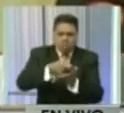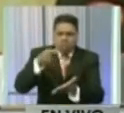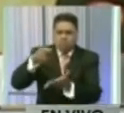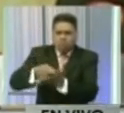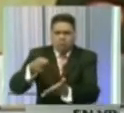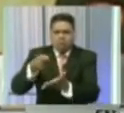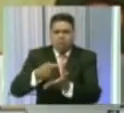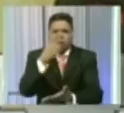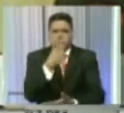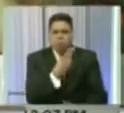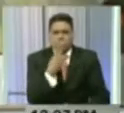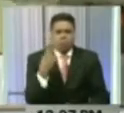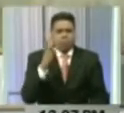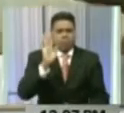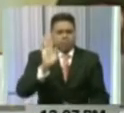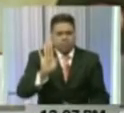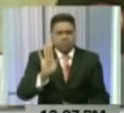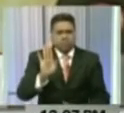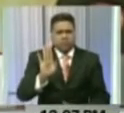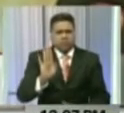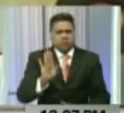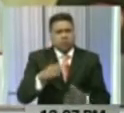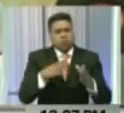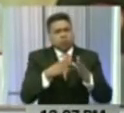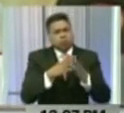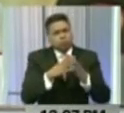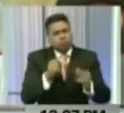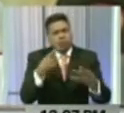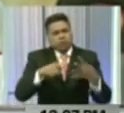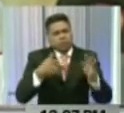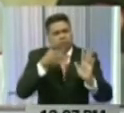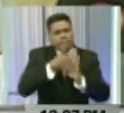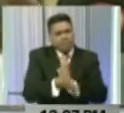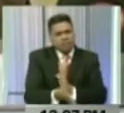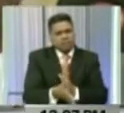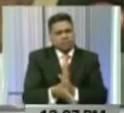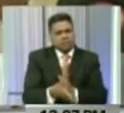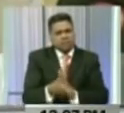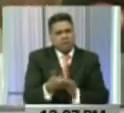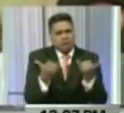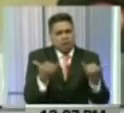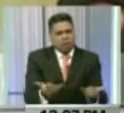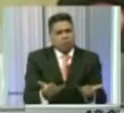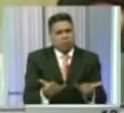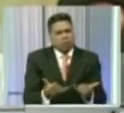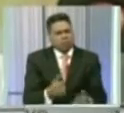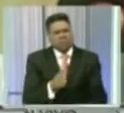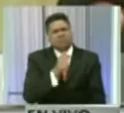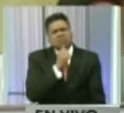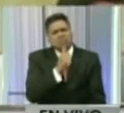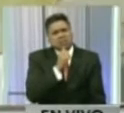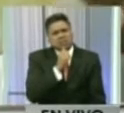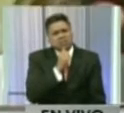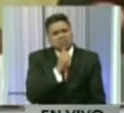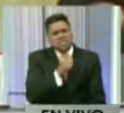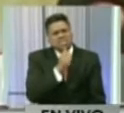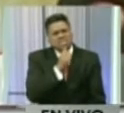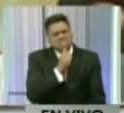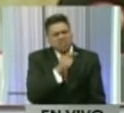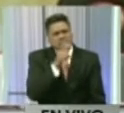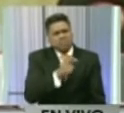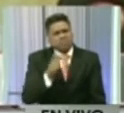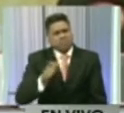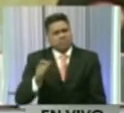con sus compromisos, el riesgo país le siga profundizando? Es que quienes manejan y definen el riesgo país tienen una